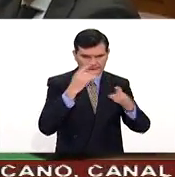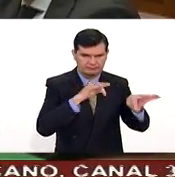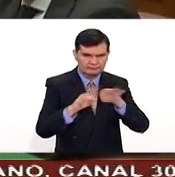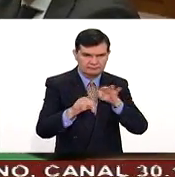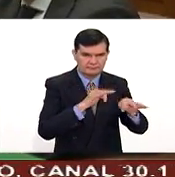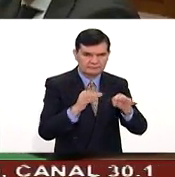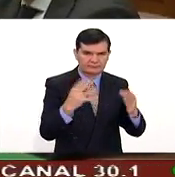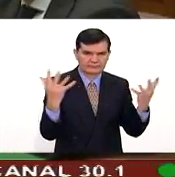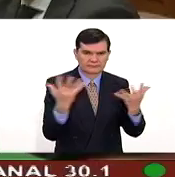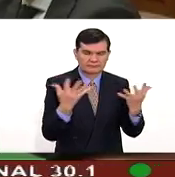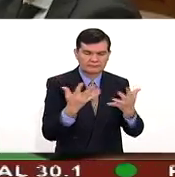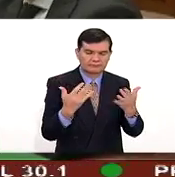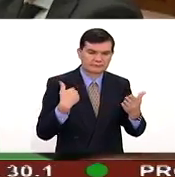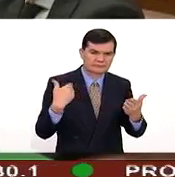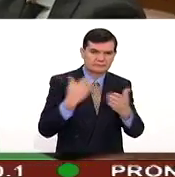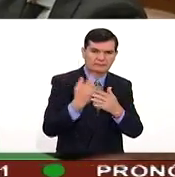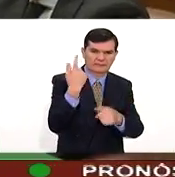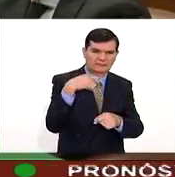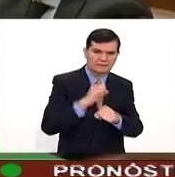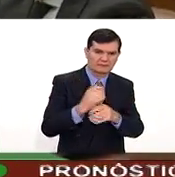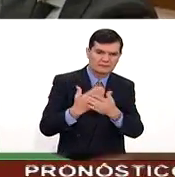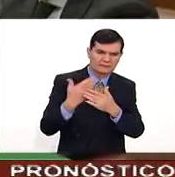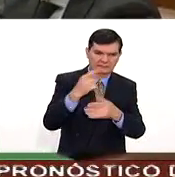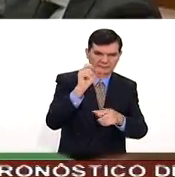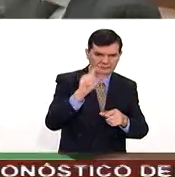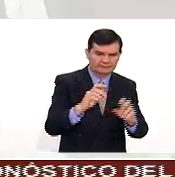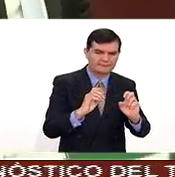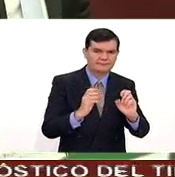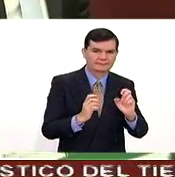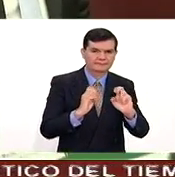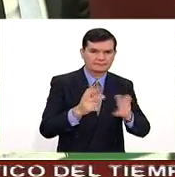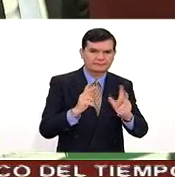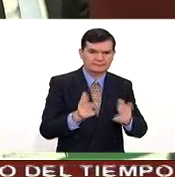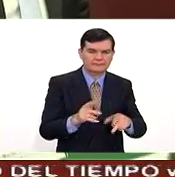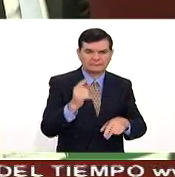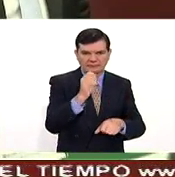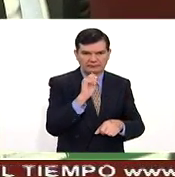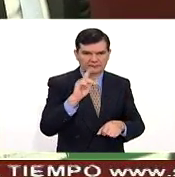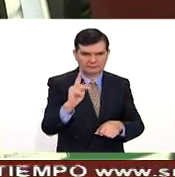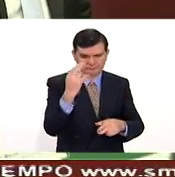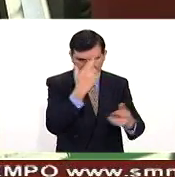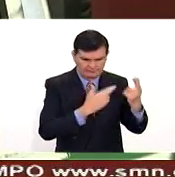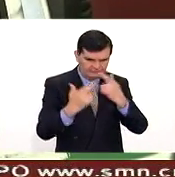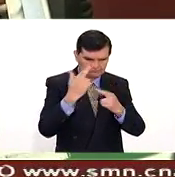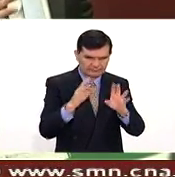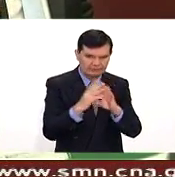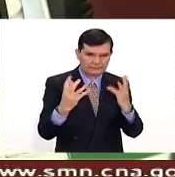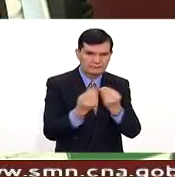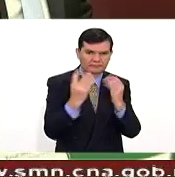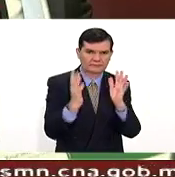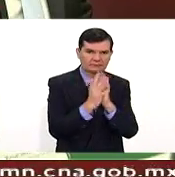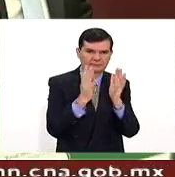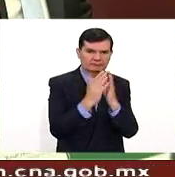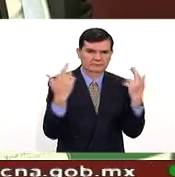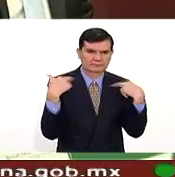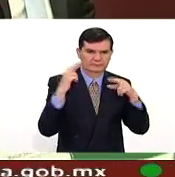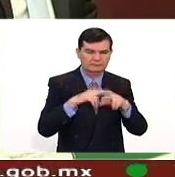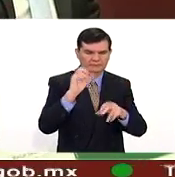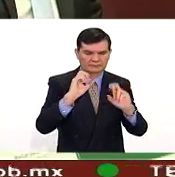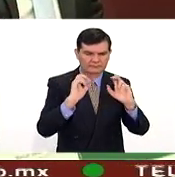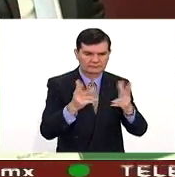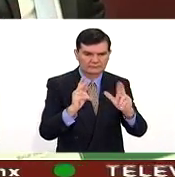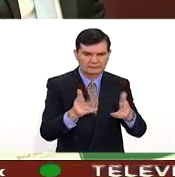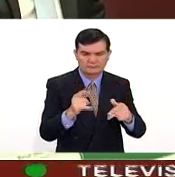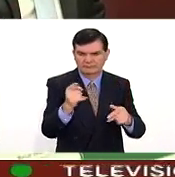desempeño efectuada esta semana en ese estado. En la sede de la SEP, revisaron el nivel de participación de los maestros